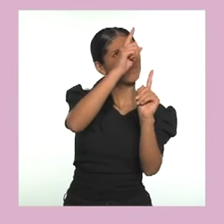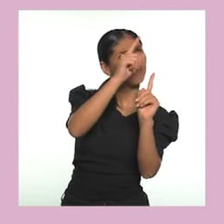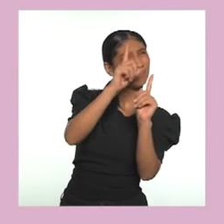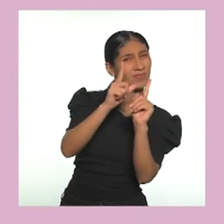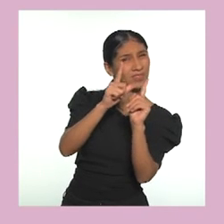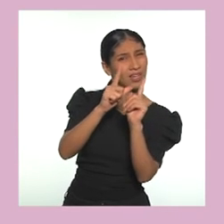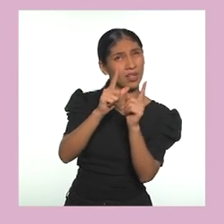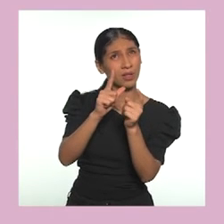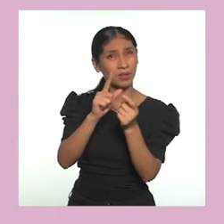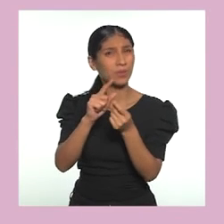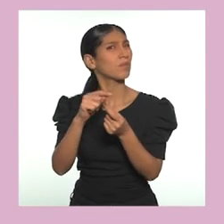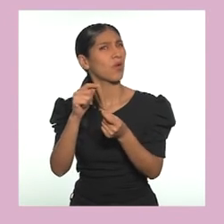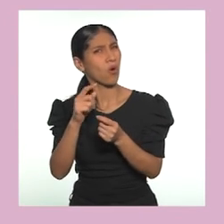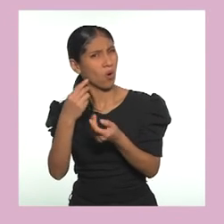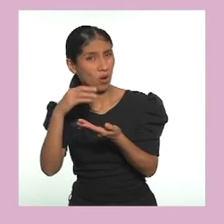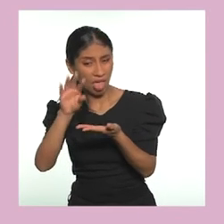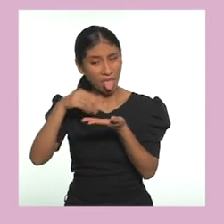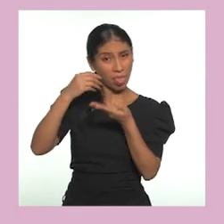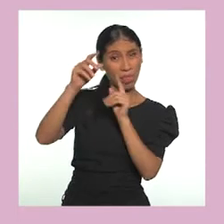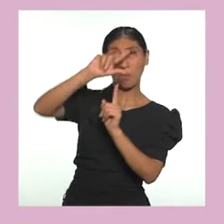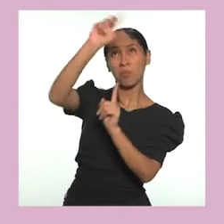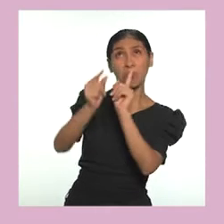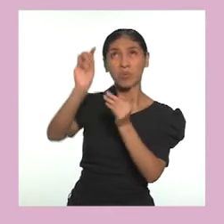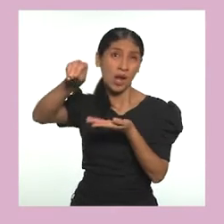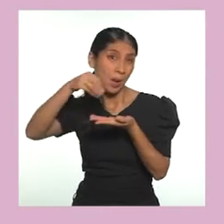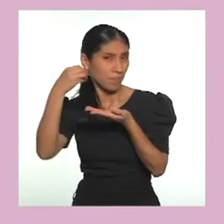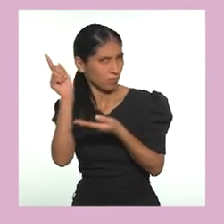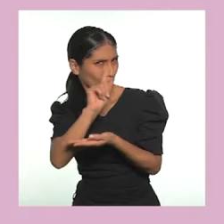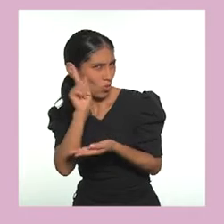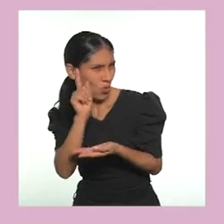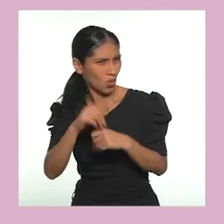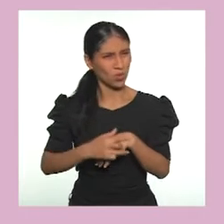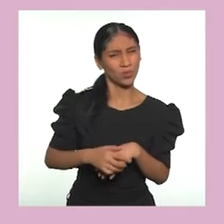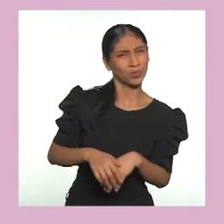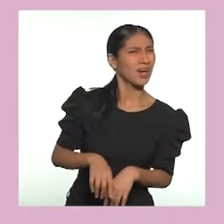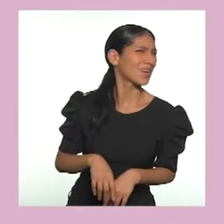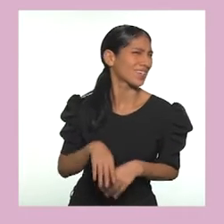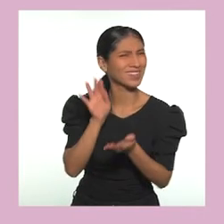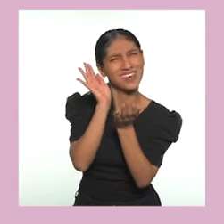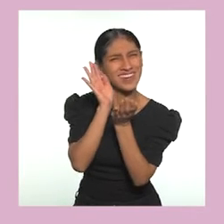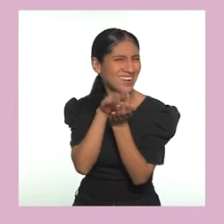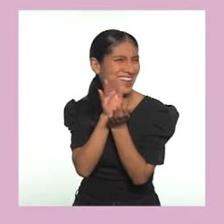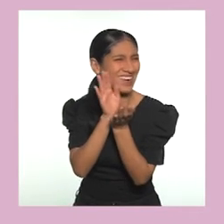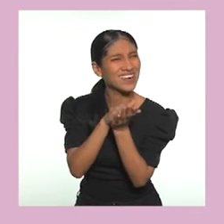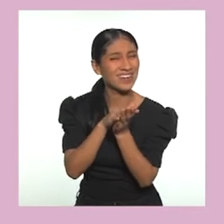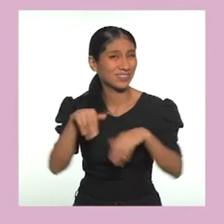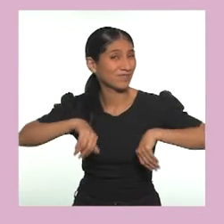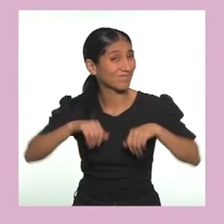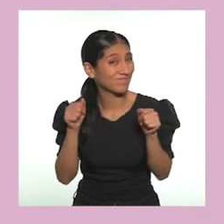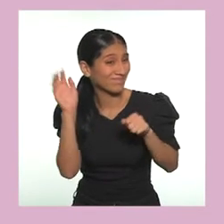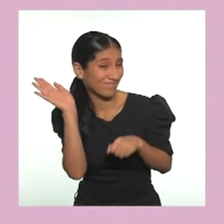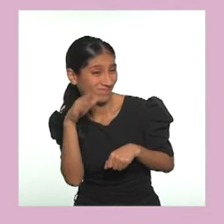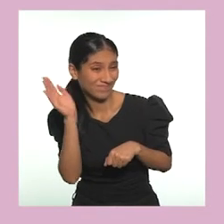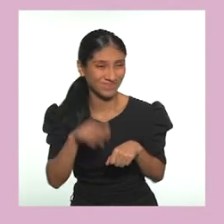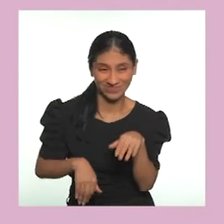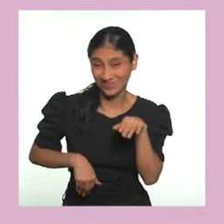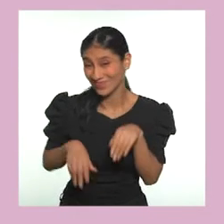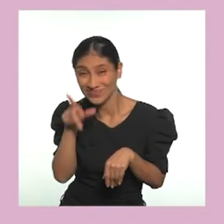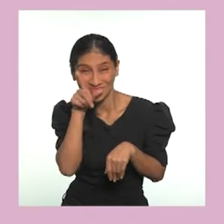Raimi, esas hierbitas no se comen crudas. Raimi, cucú, ven